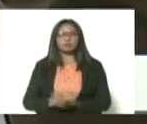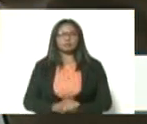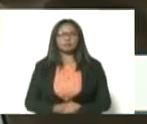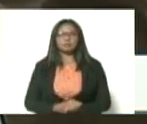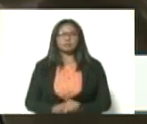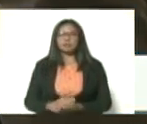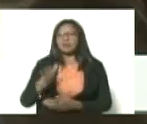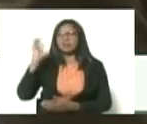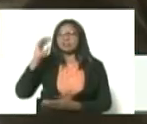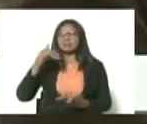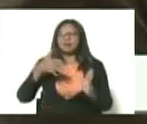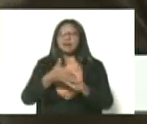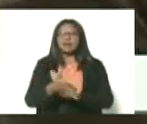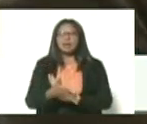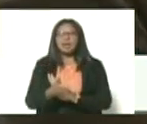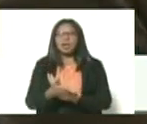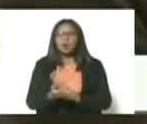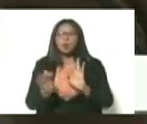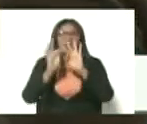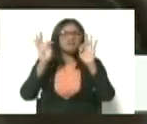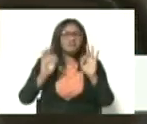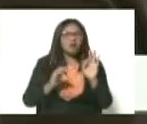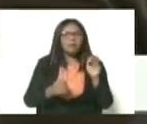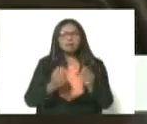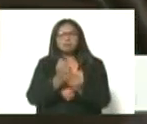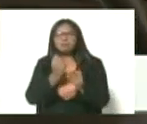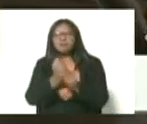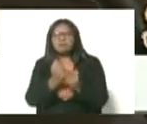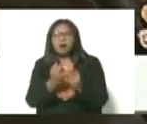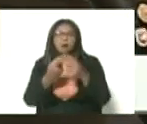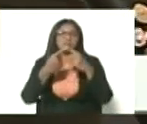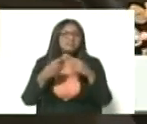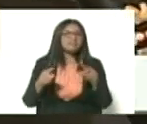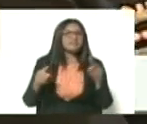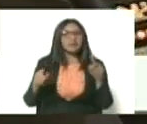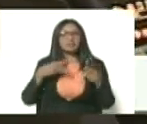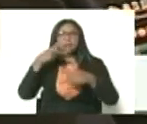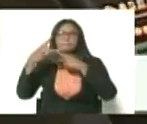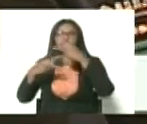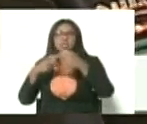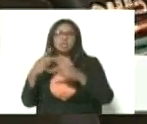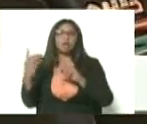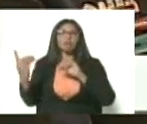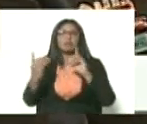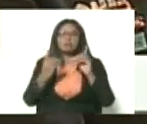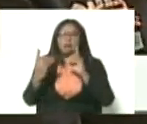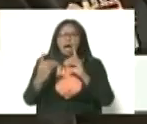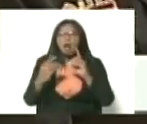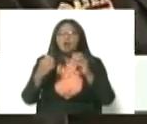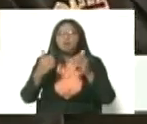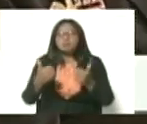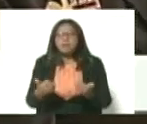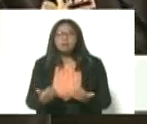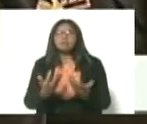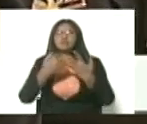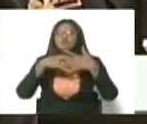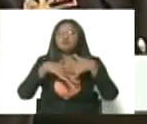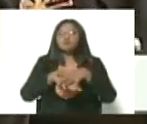generado una dinámica nueva, una dinámica política de diálogo, de